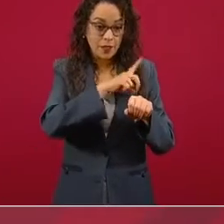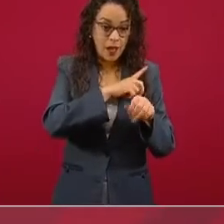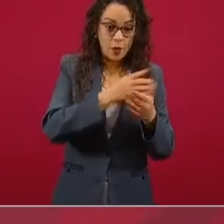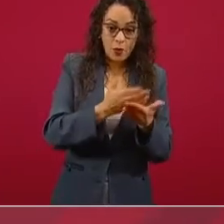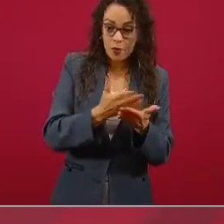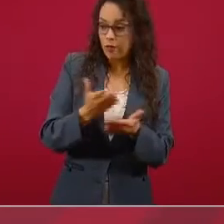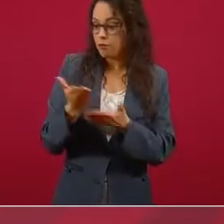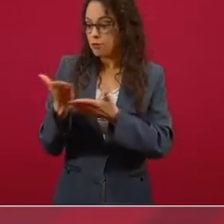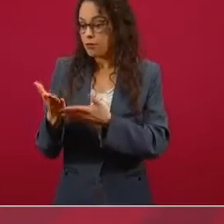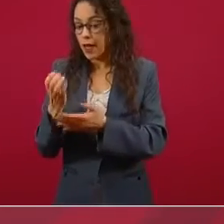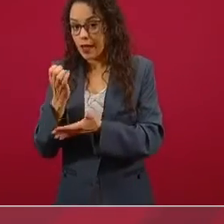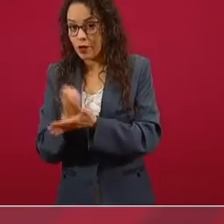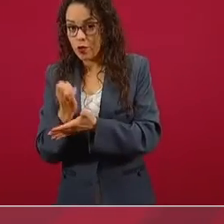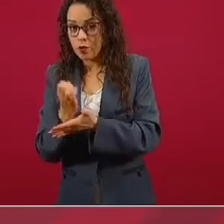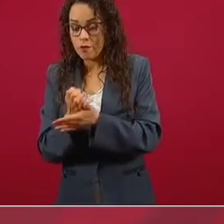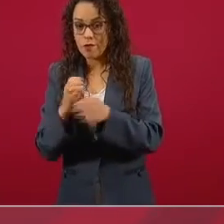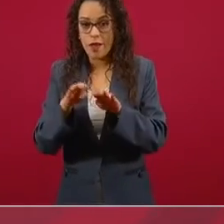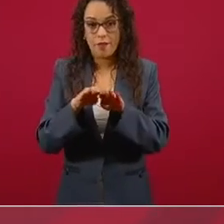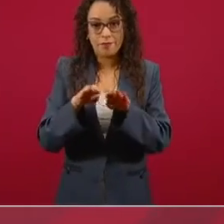Tenemos